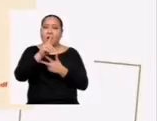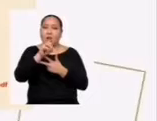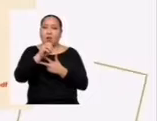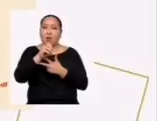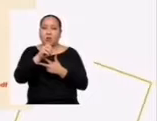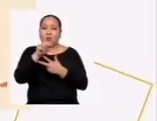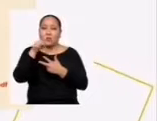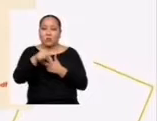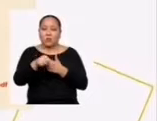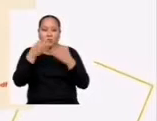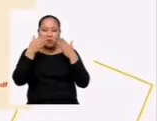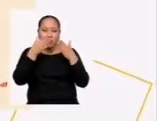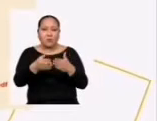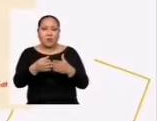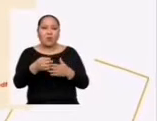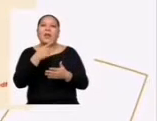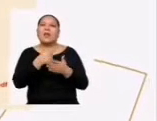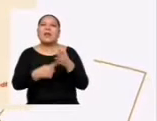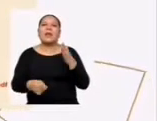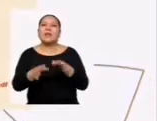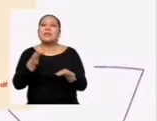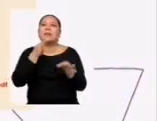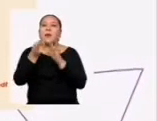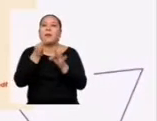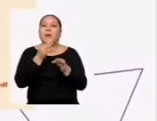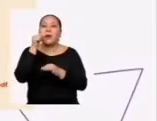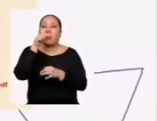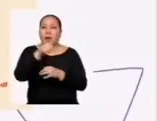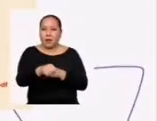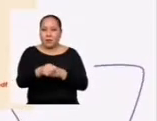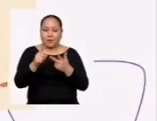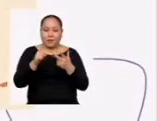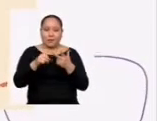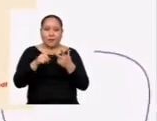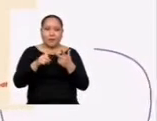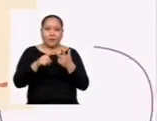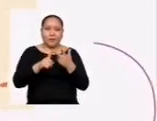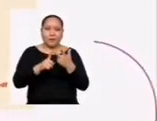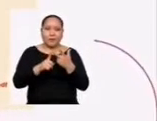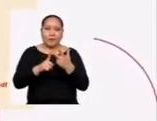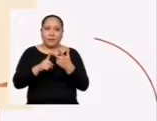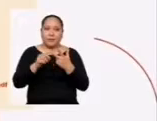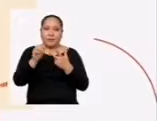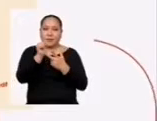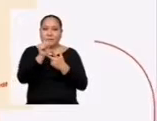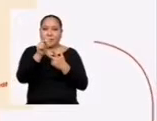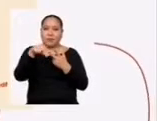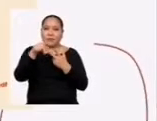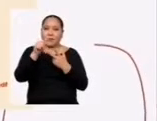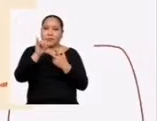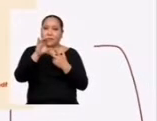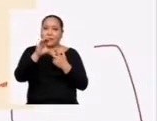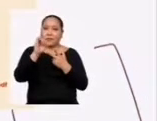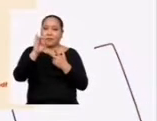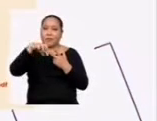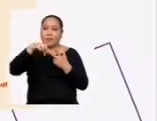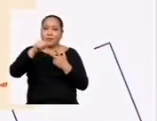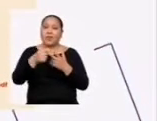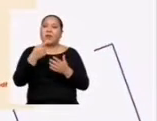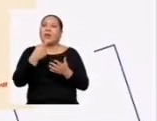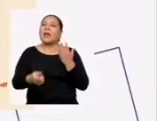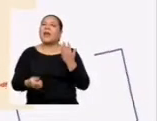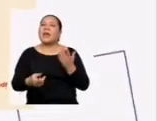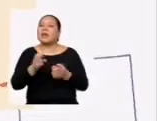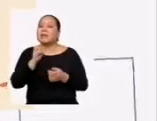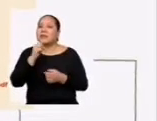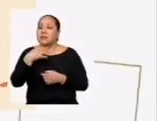o dejar claro qué es lo que se va a hablar. Por último, debemos anticipar el desarrollo del contenido.